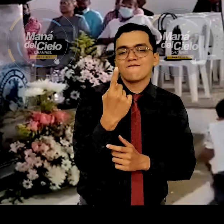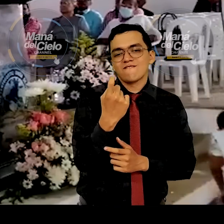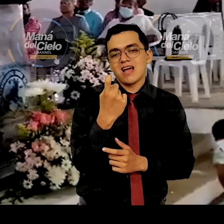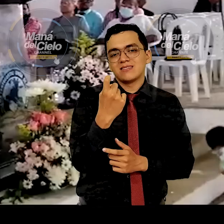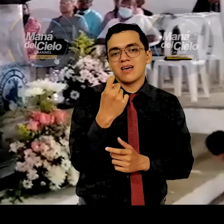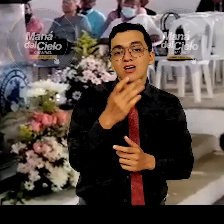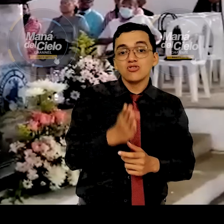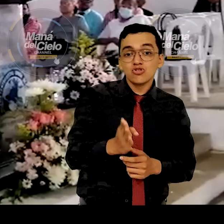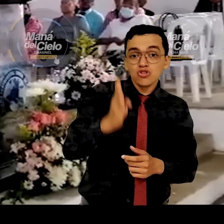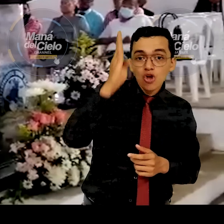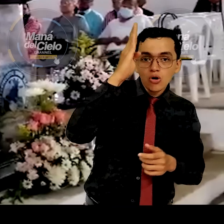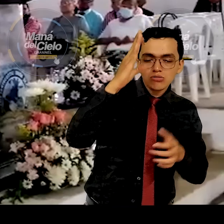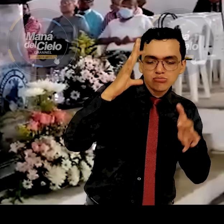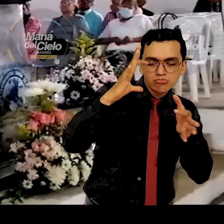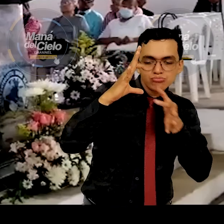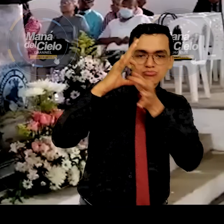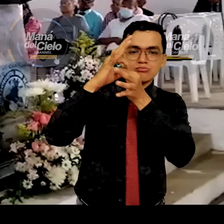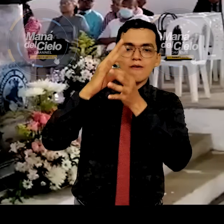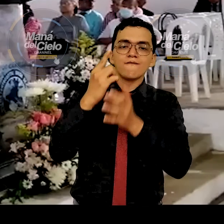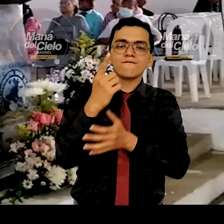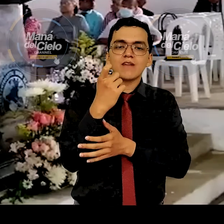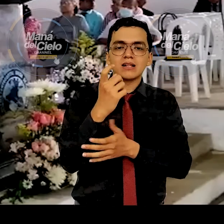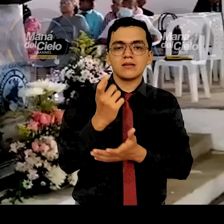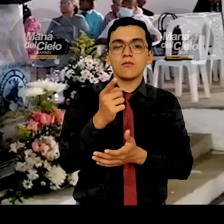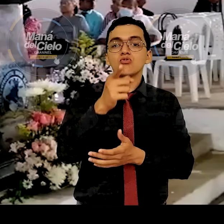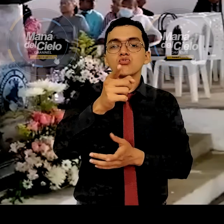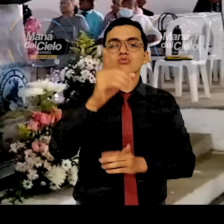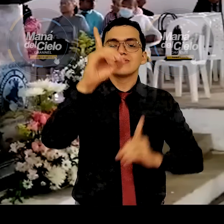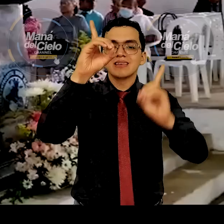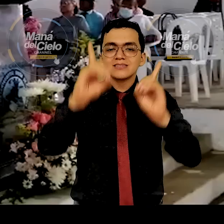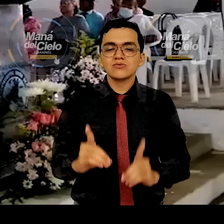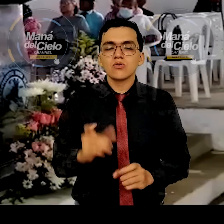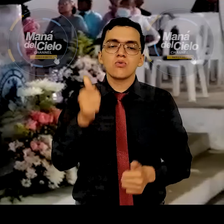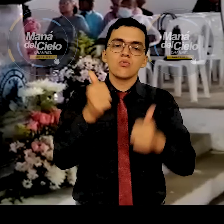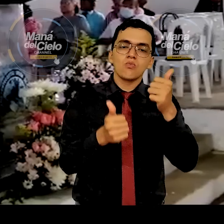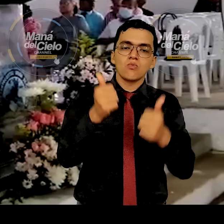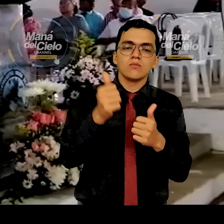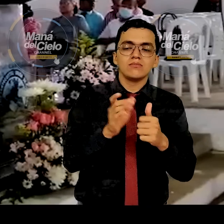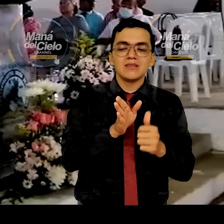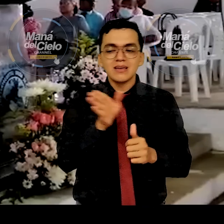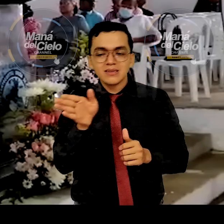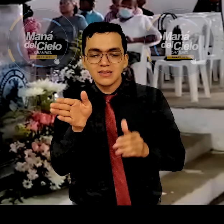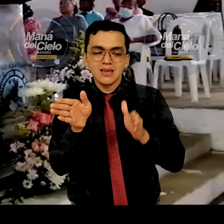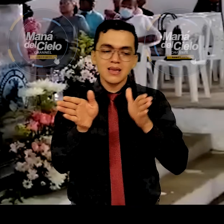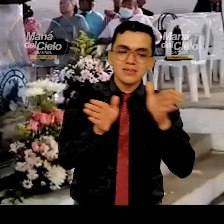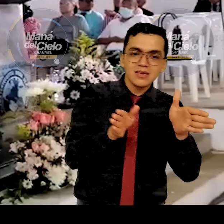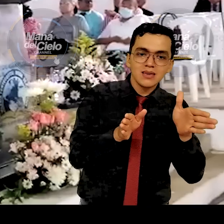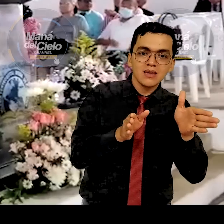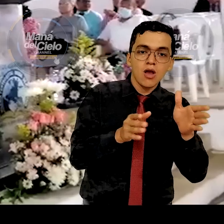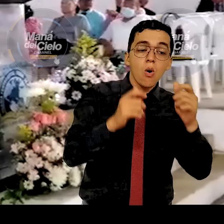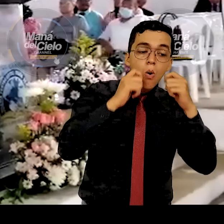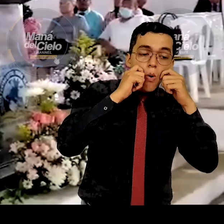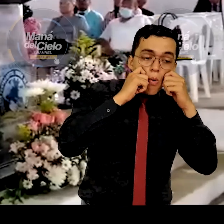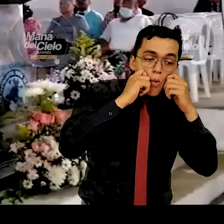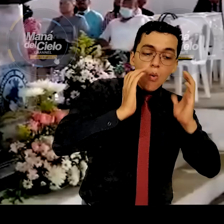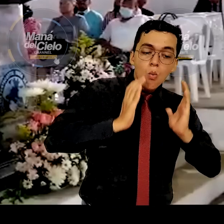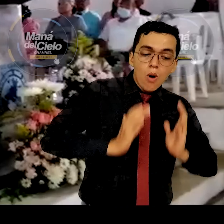forma natural o de forma espiritual. Y eso va a cambiar tu